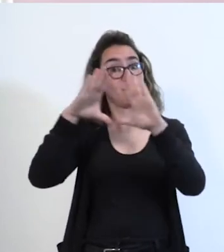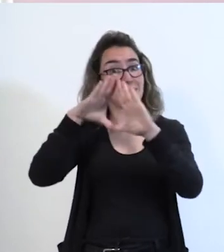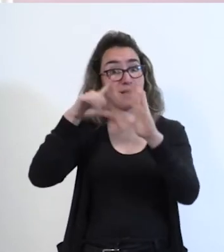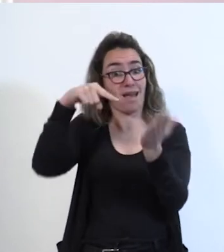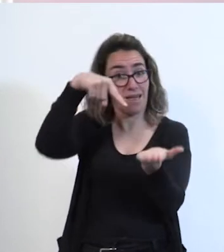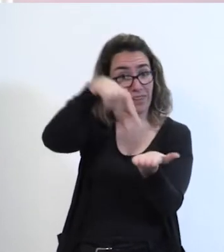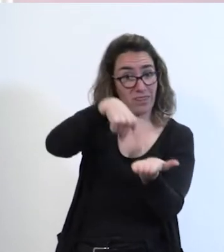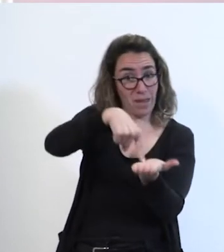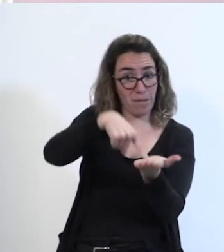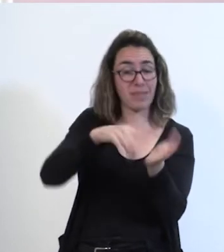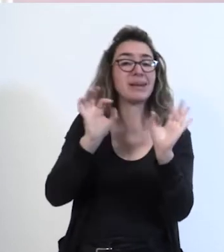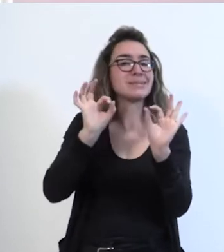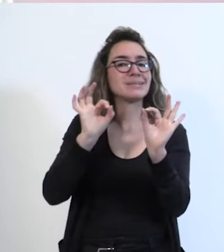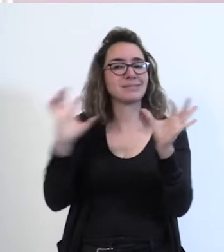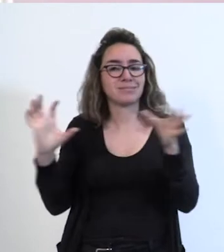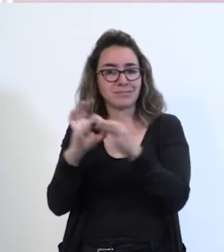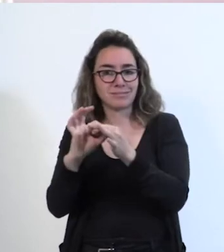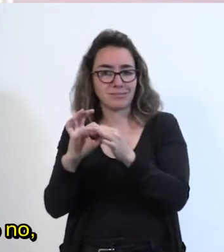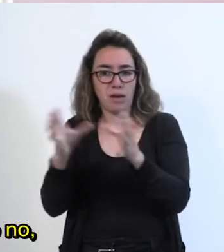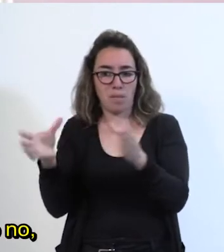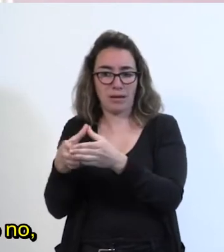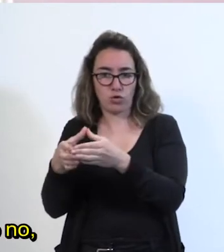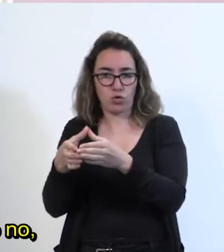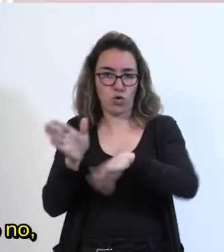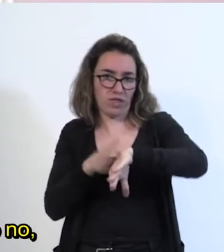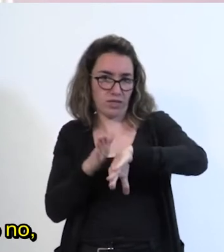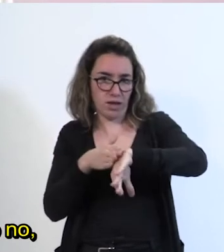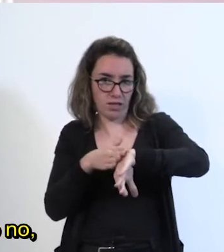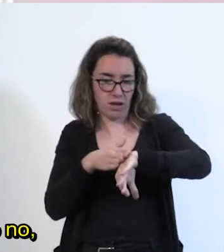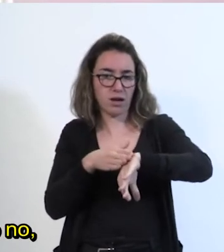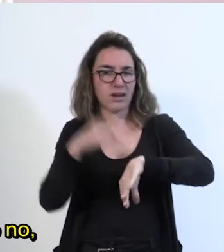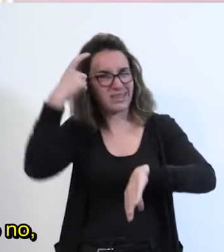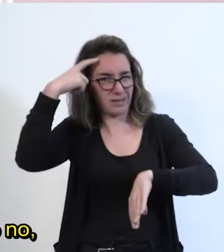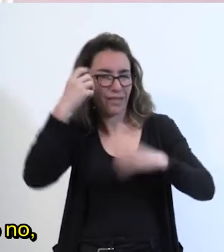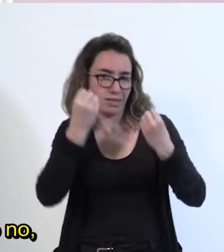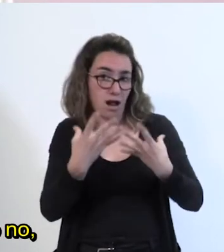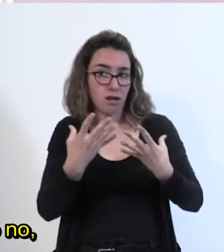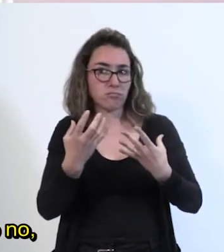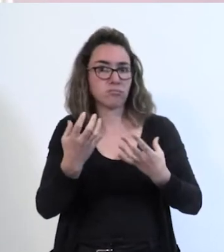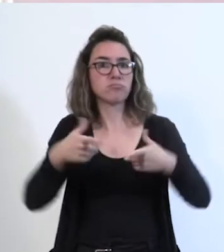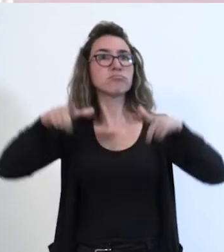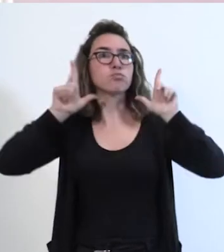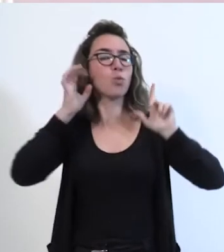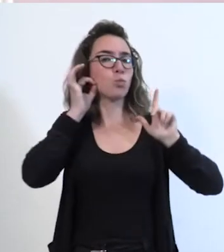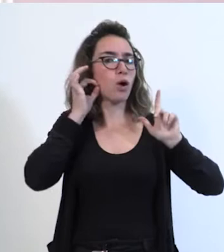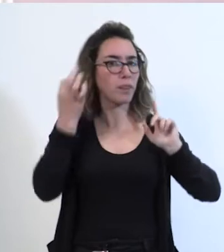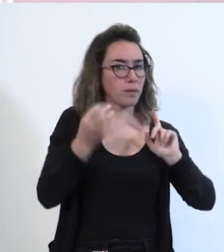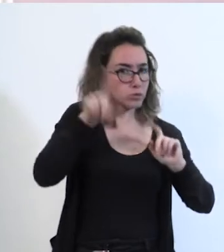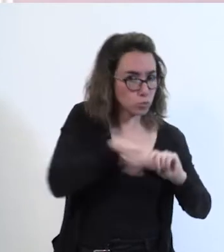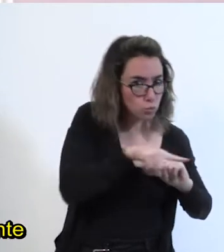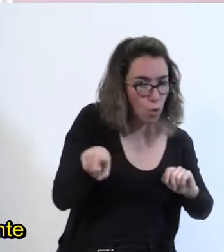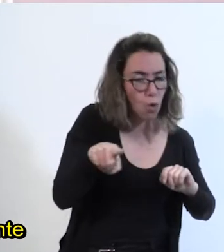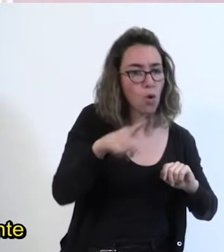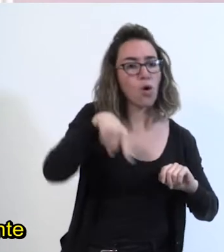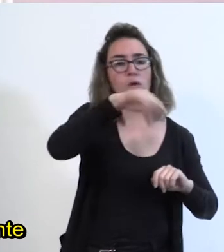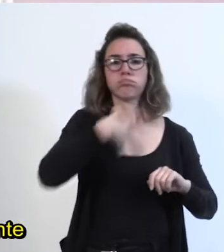demandas feministas en los partidos de izquierda? Y si para eso es necesario, evidentemente, que haya mujeres o no, y cuál es el lugar que ocupáis.